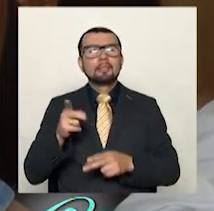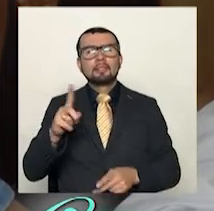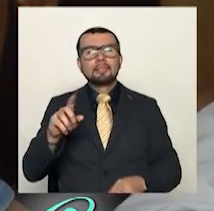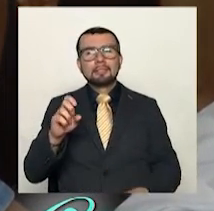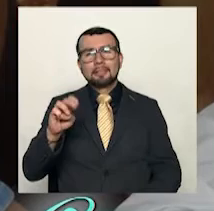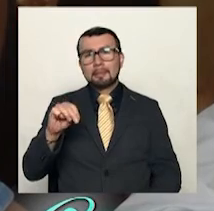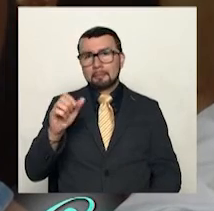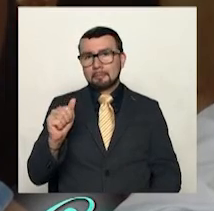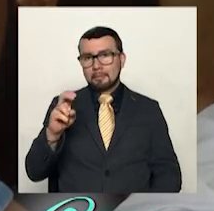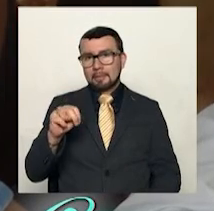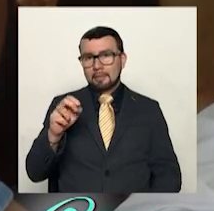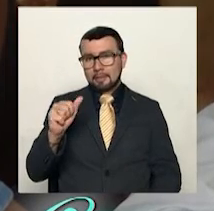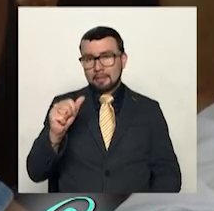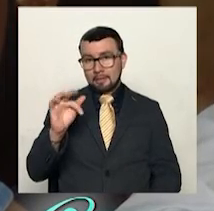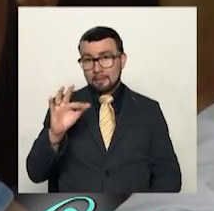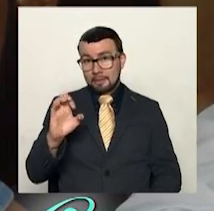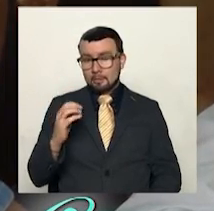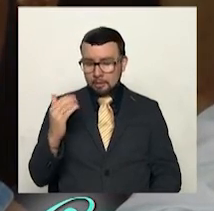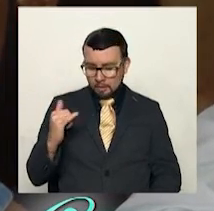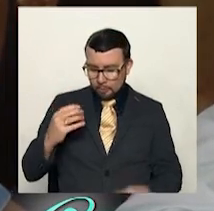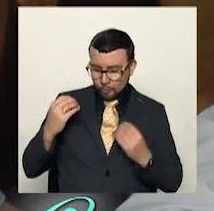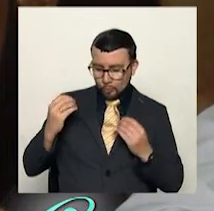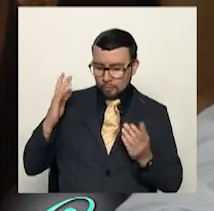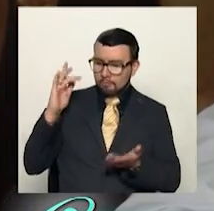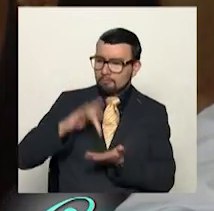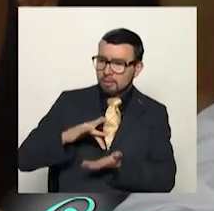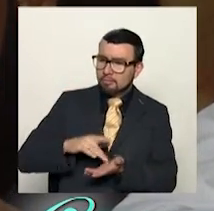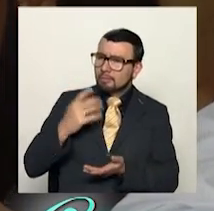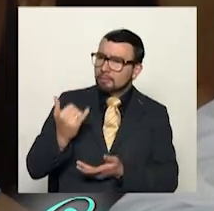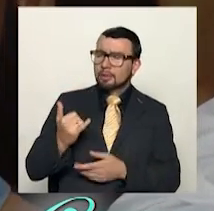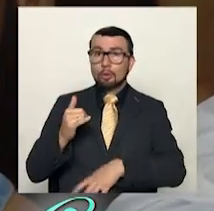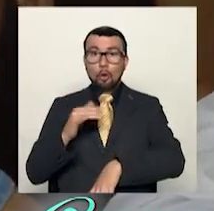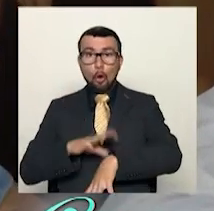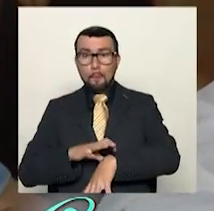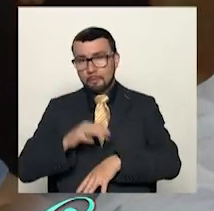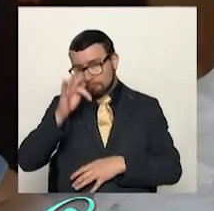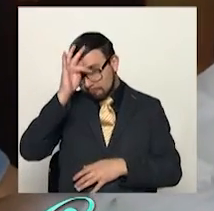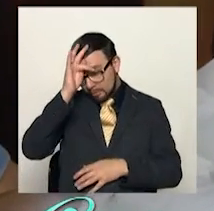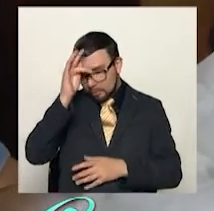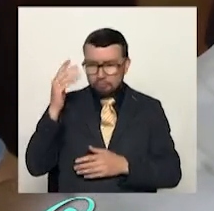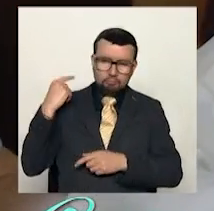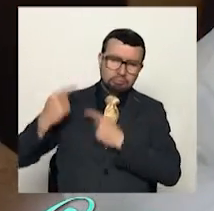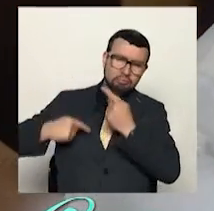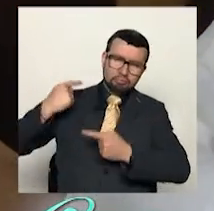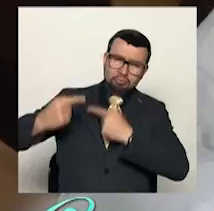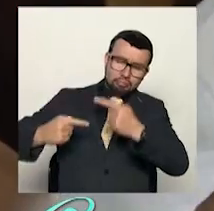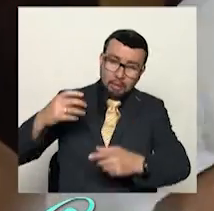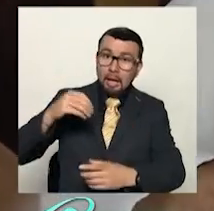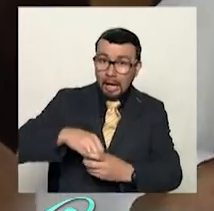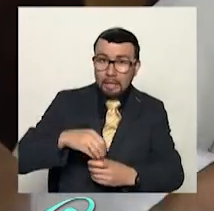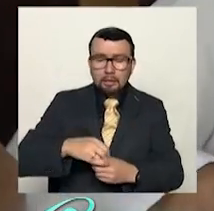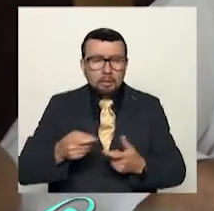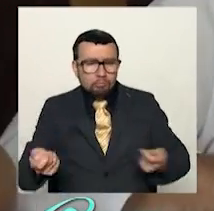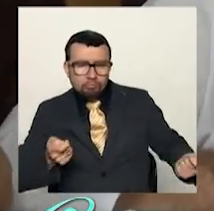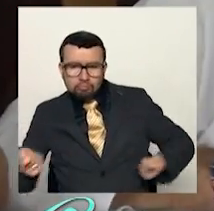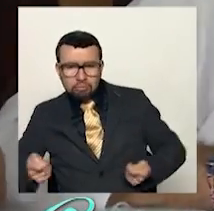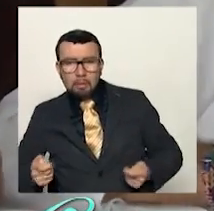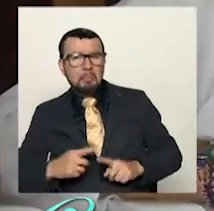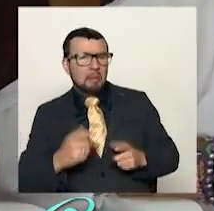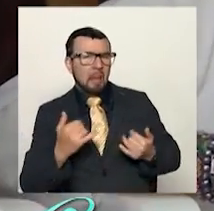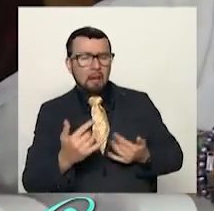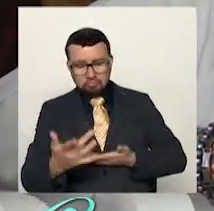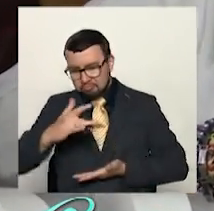un trasegar muy largo por la parte clínica hospitalaria y ahora pues está con todo el equipo